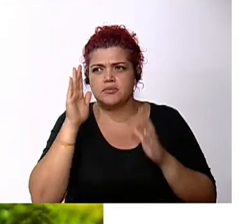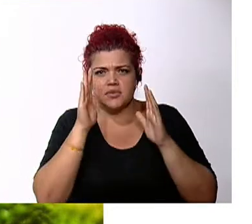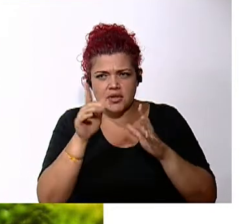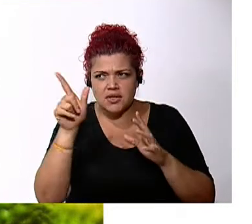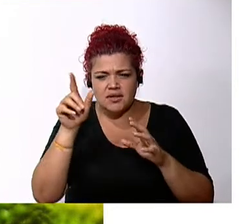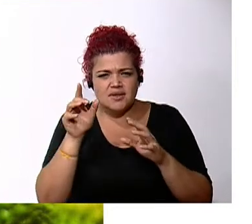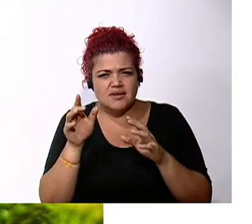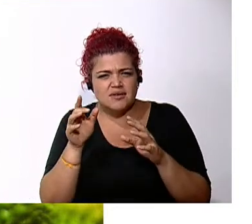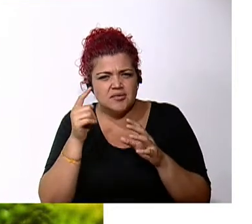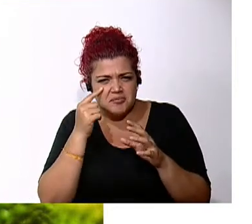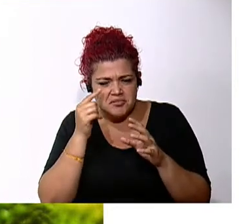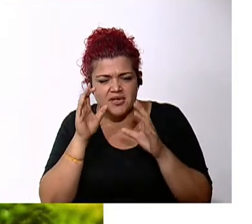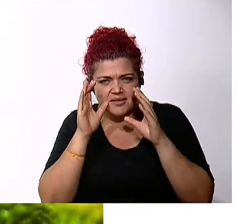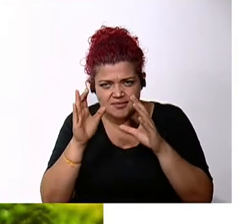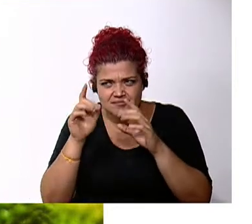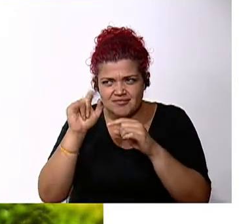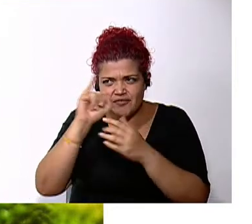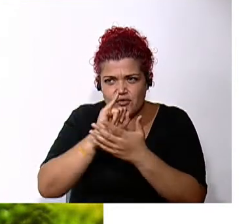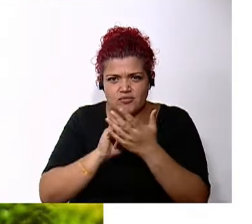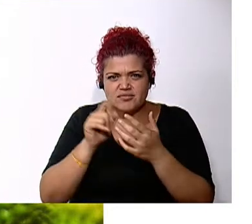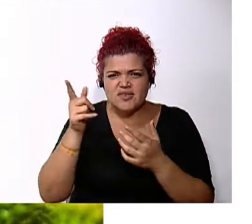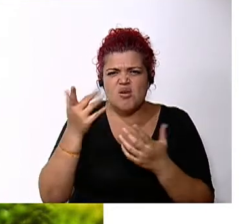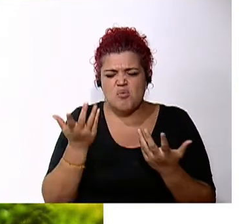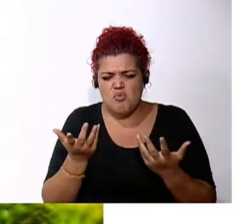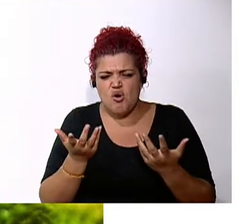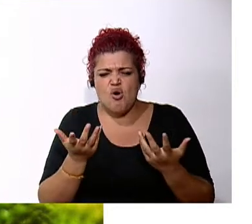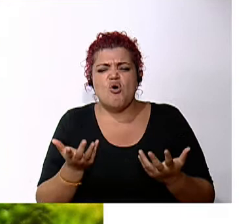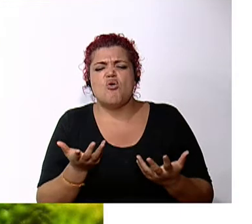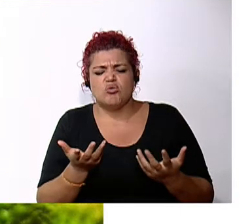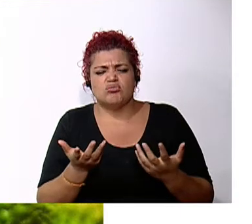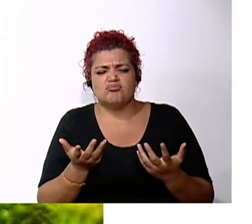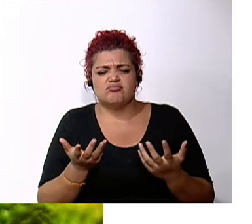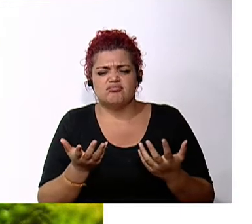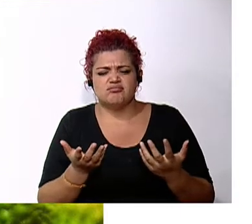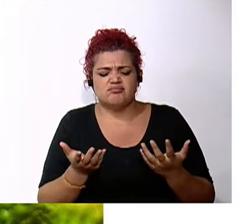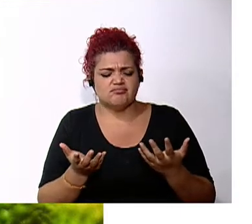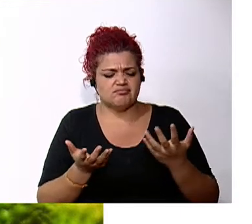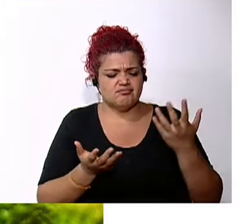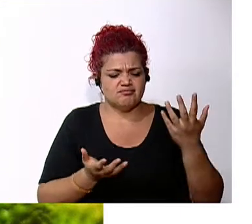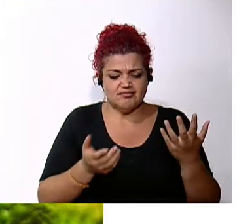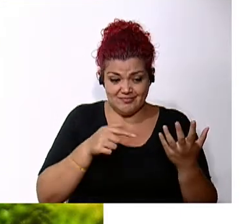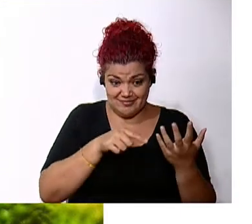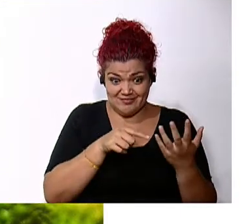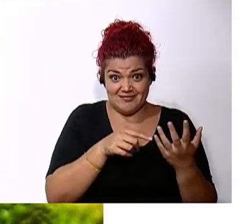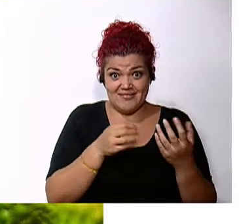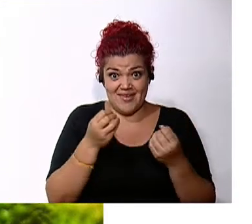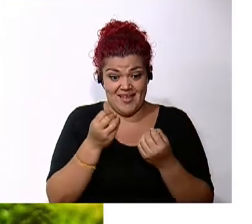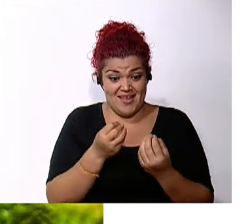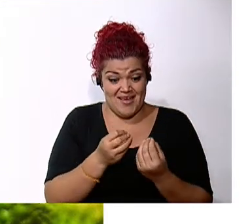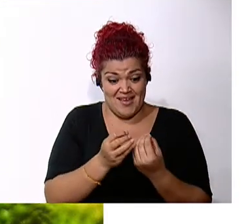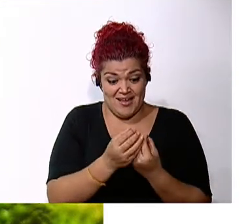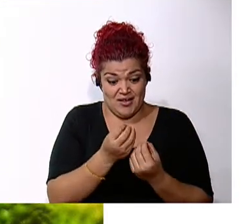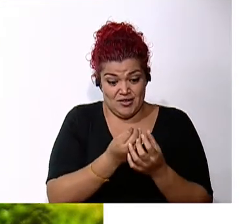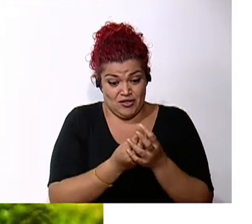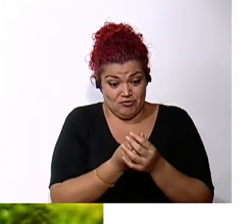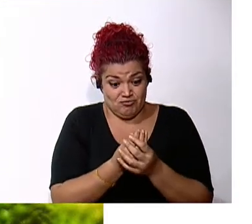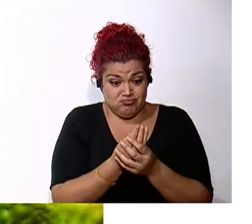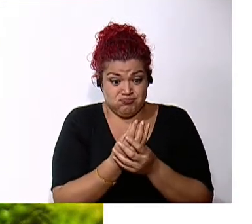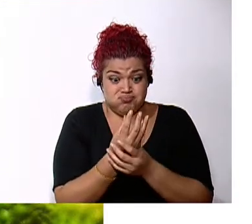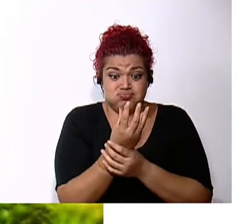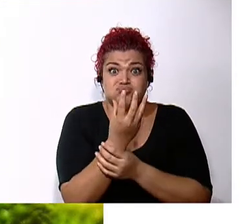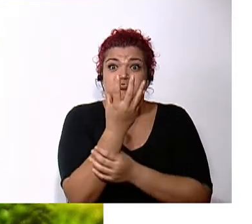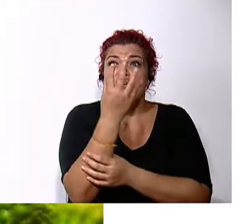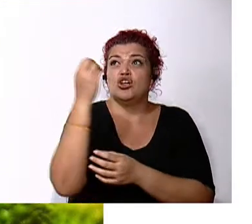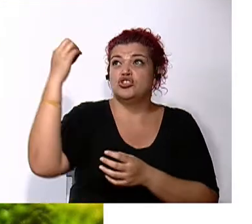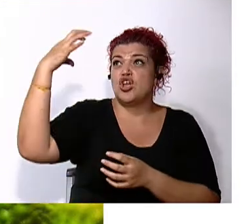¿Qué relación hay entre los productos que se obtienen del proceso de la fotosíntesis y el hecho de que las